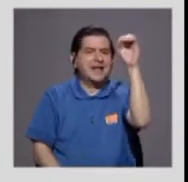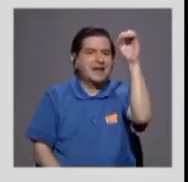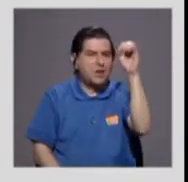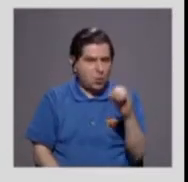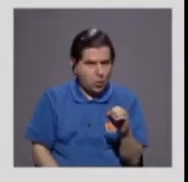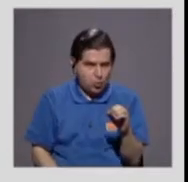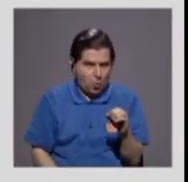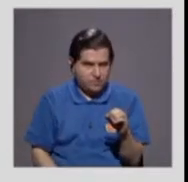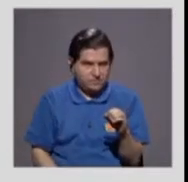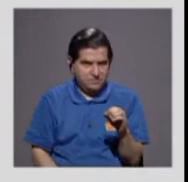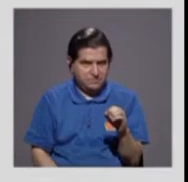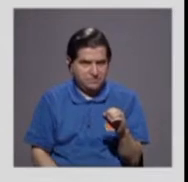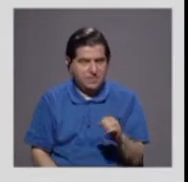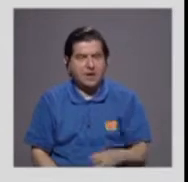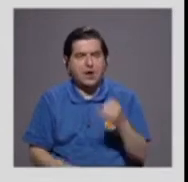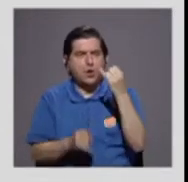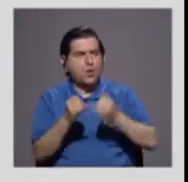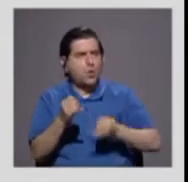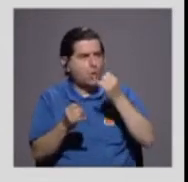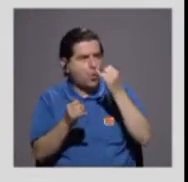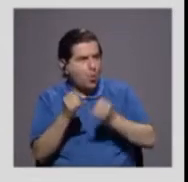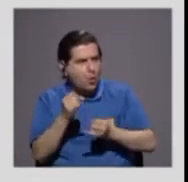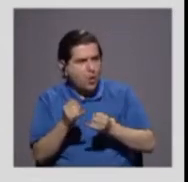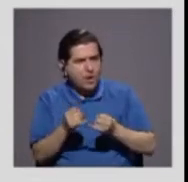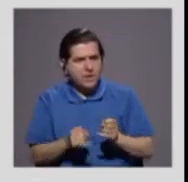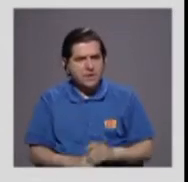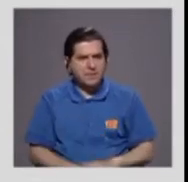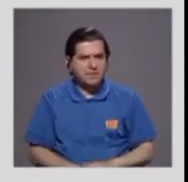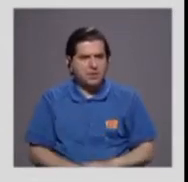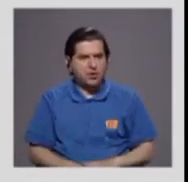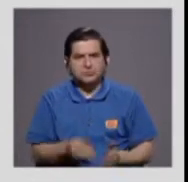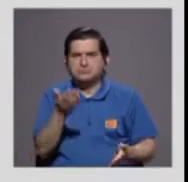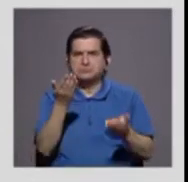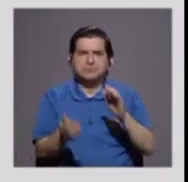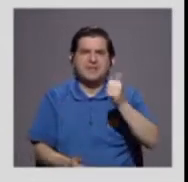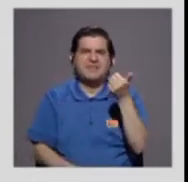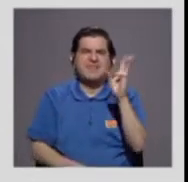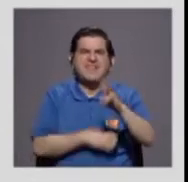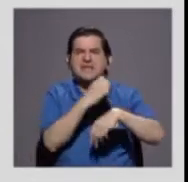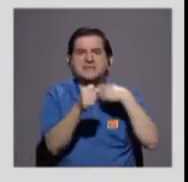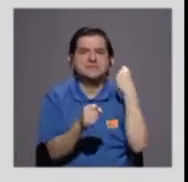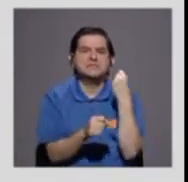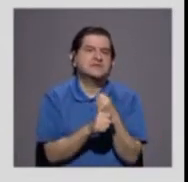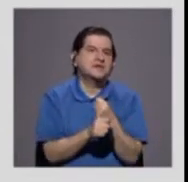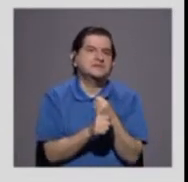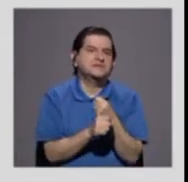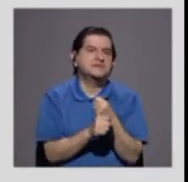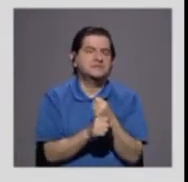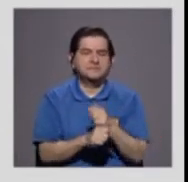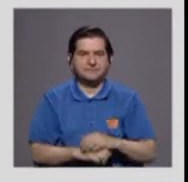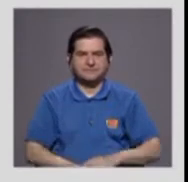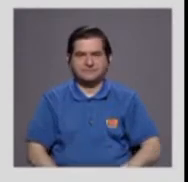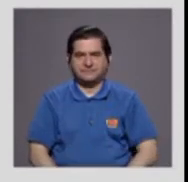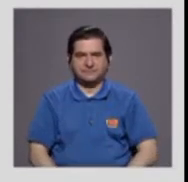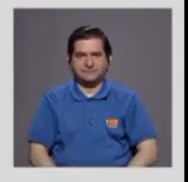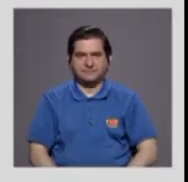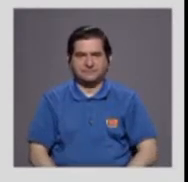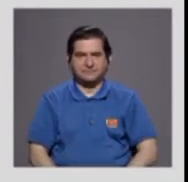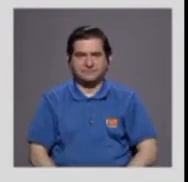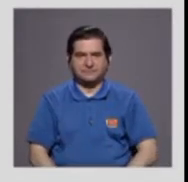1% en los últimos 16 años. Y